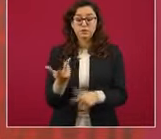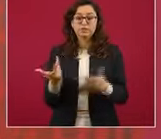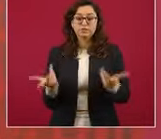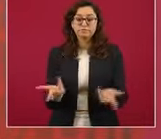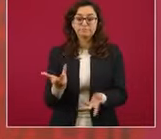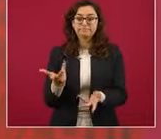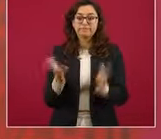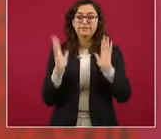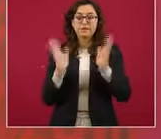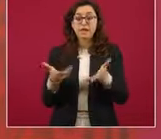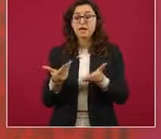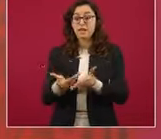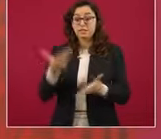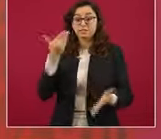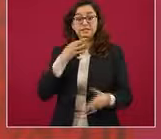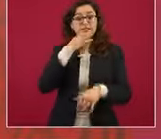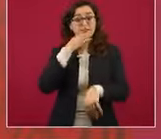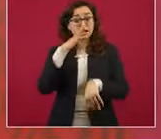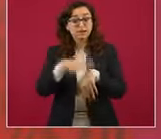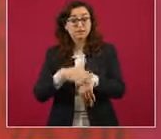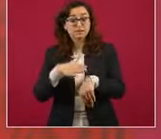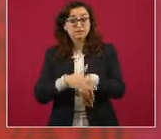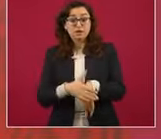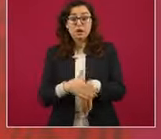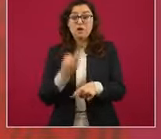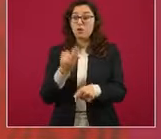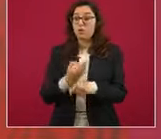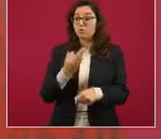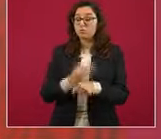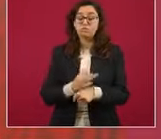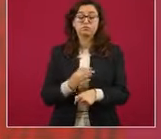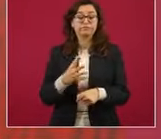informado, un incremento de casos,